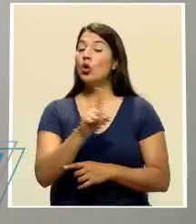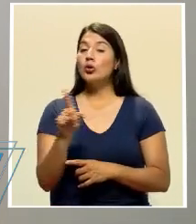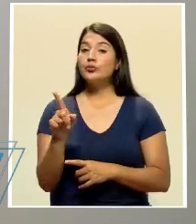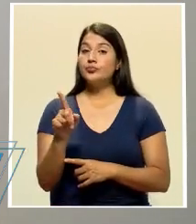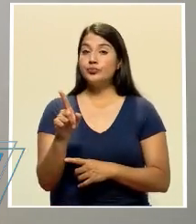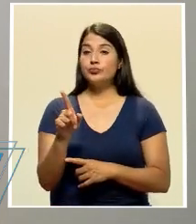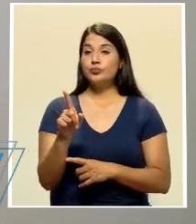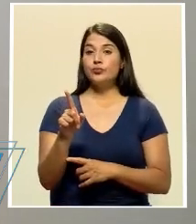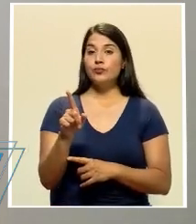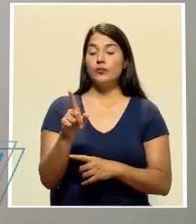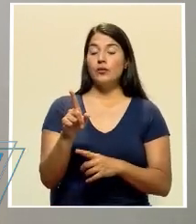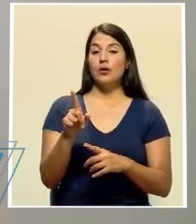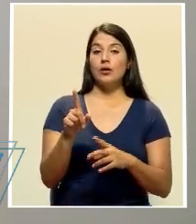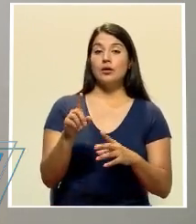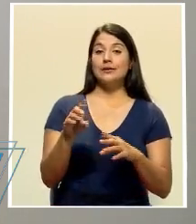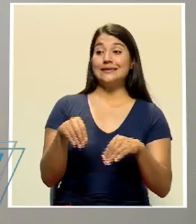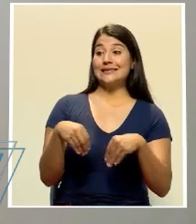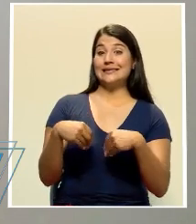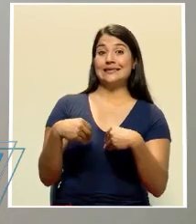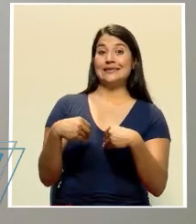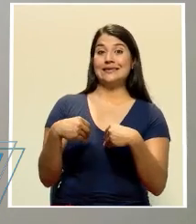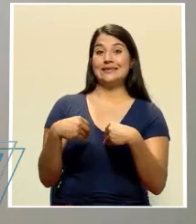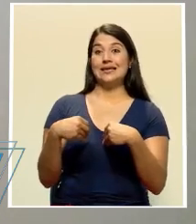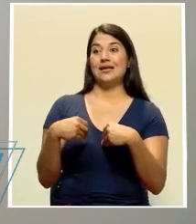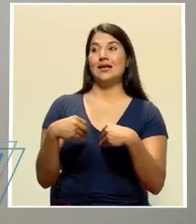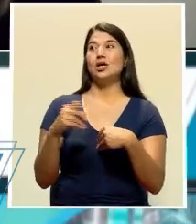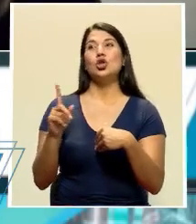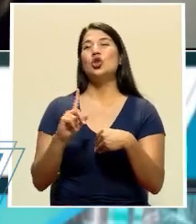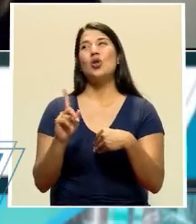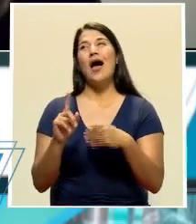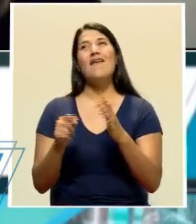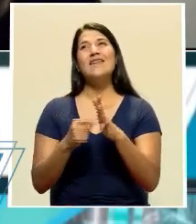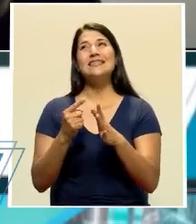devolvemos corresponsablemente en la medida que nos ha dado.